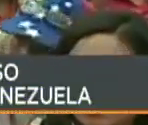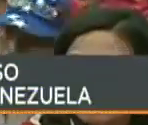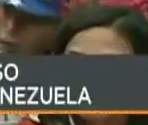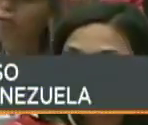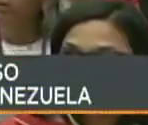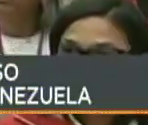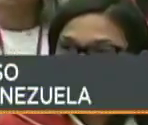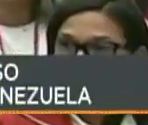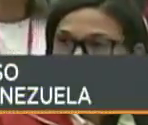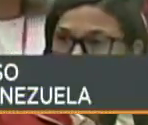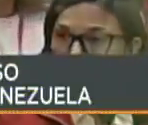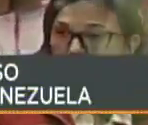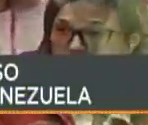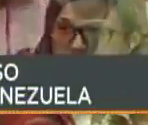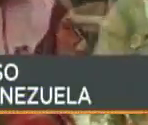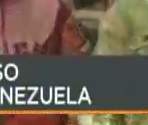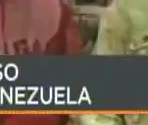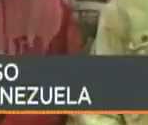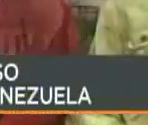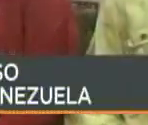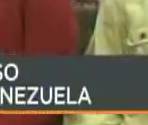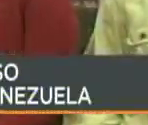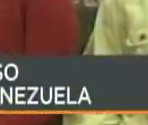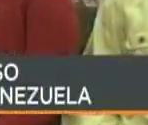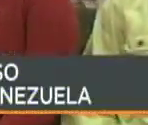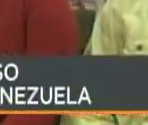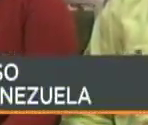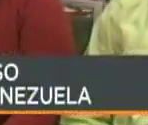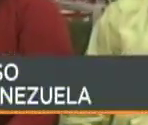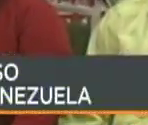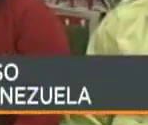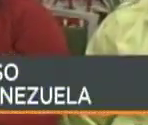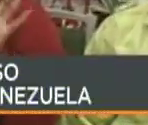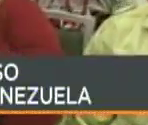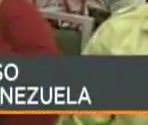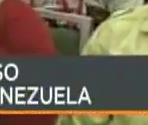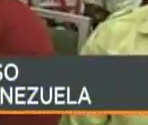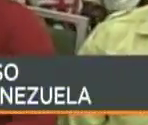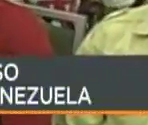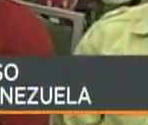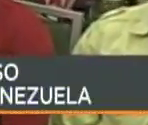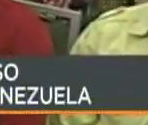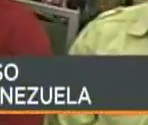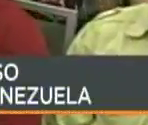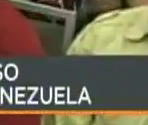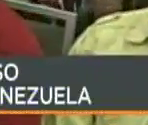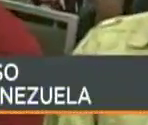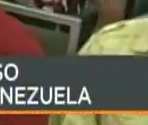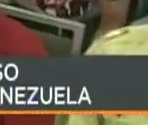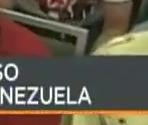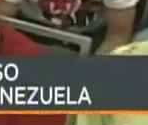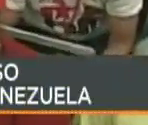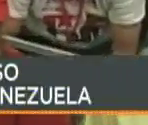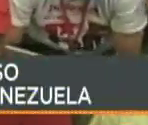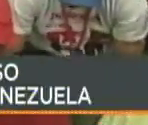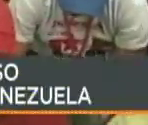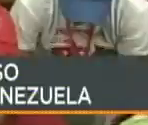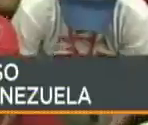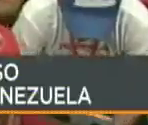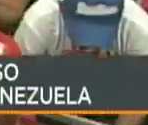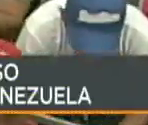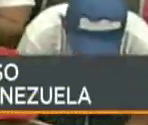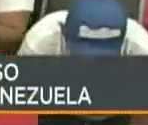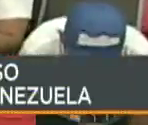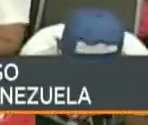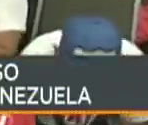sábado y domingo hasta bien tarde y hoy vamos por el mismo por el mismo camino pero con una alegría extraordinaria